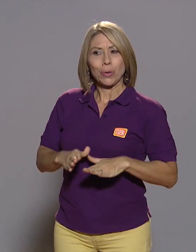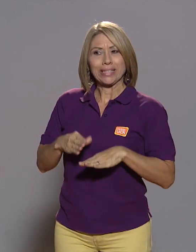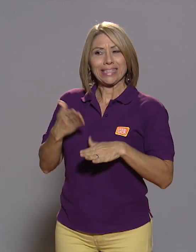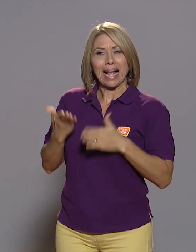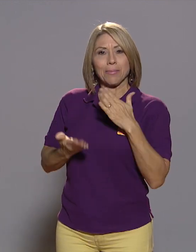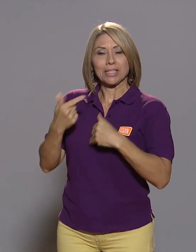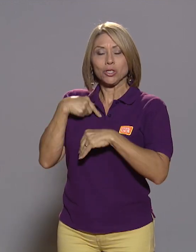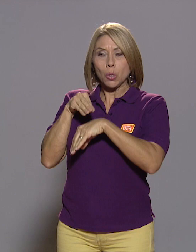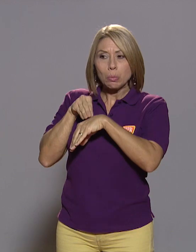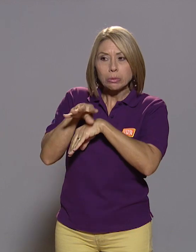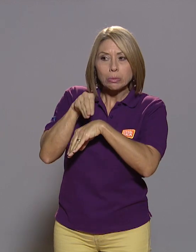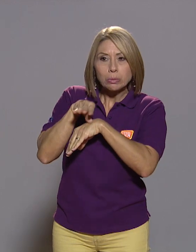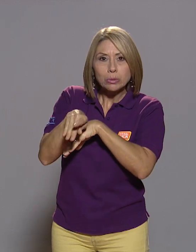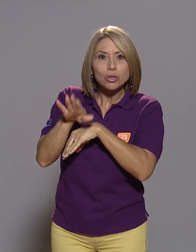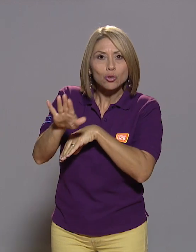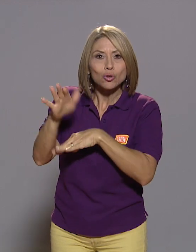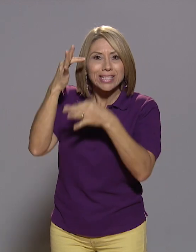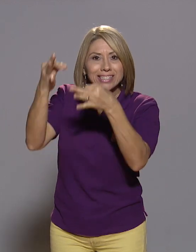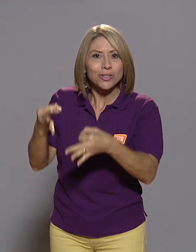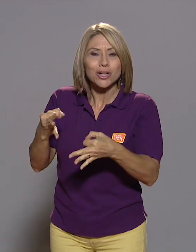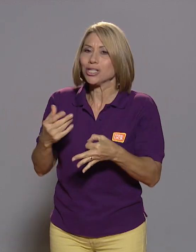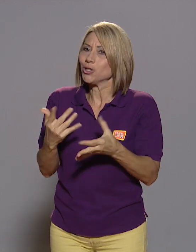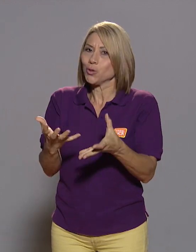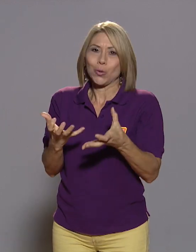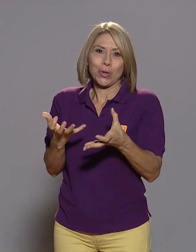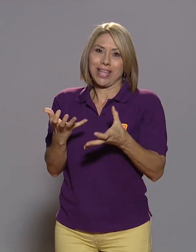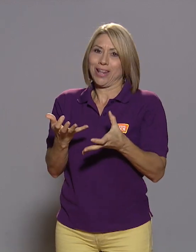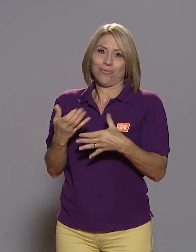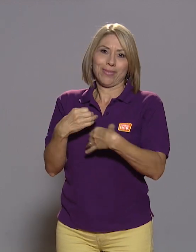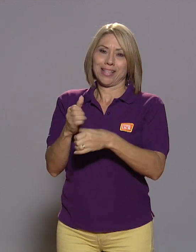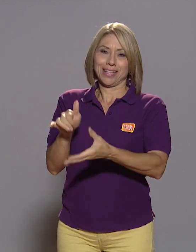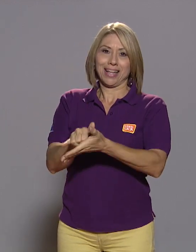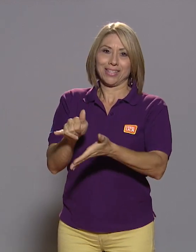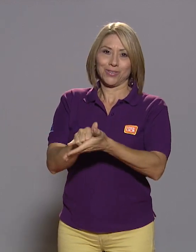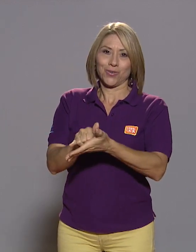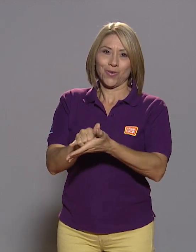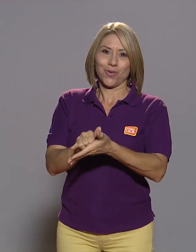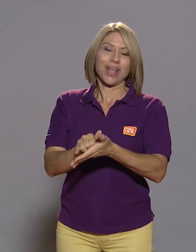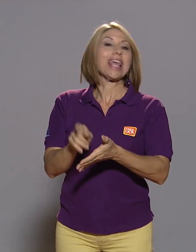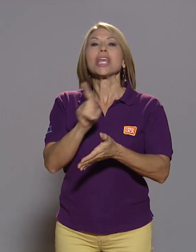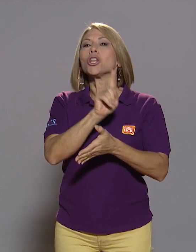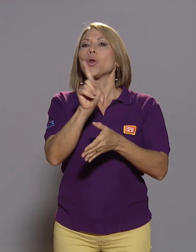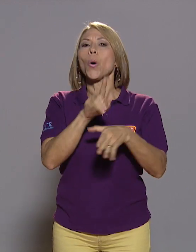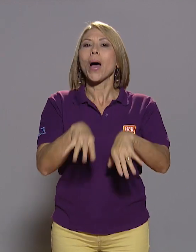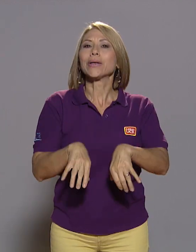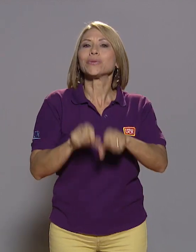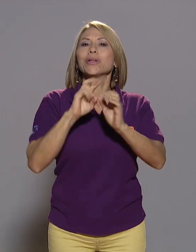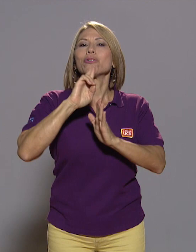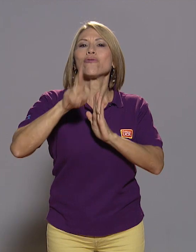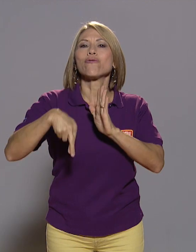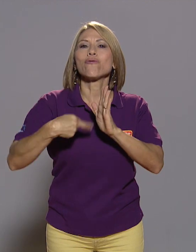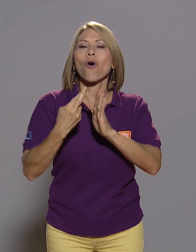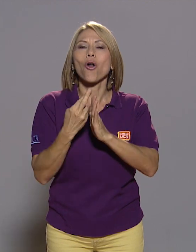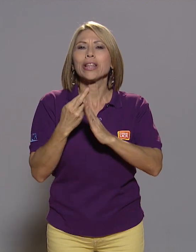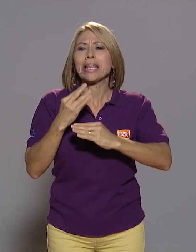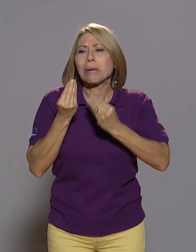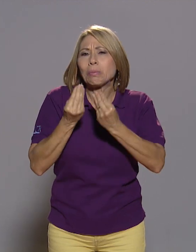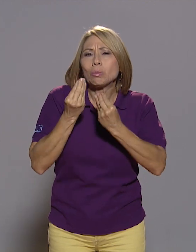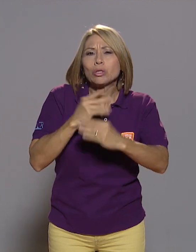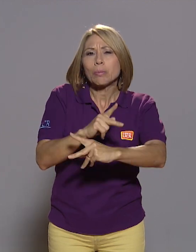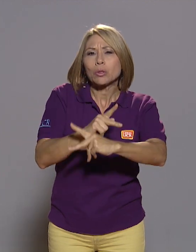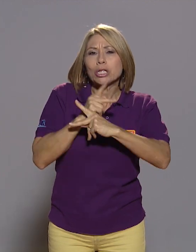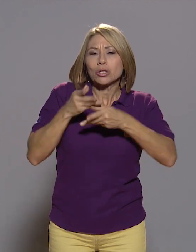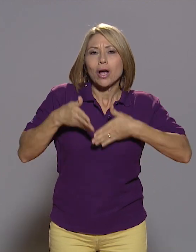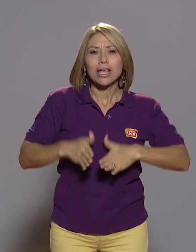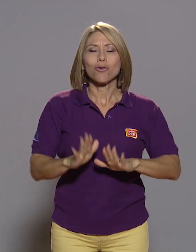decisiones y tener ese rol que por lo general se tiene en las madres, ¿verdad?, de sobreprotección. Entonces ella cambia